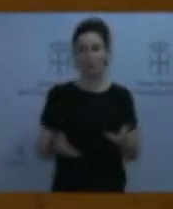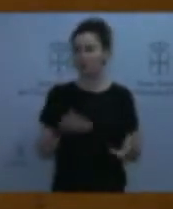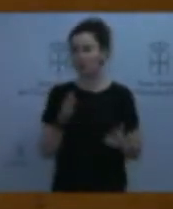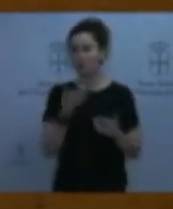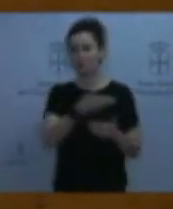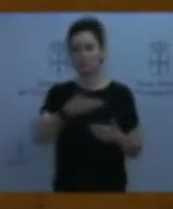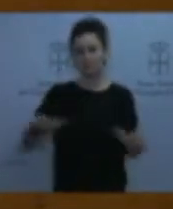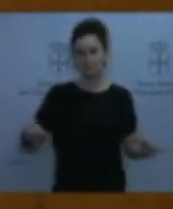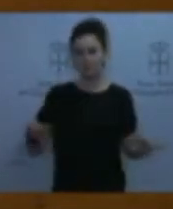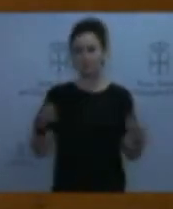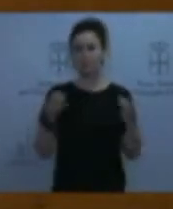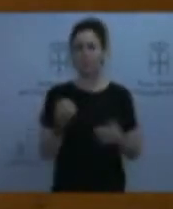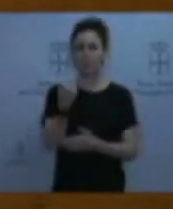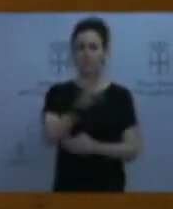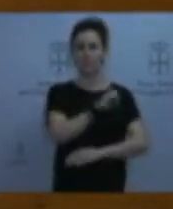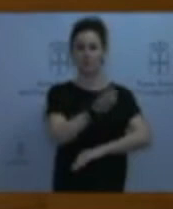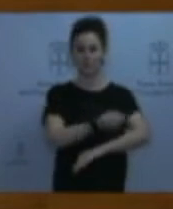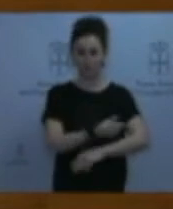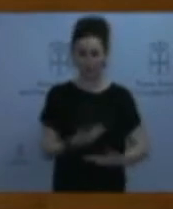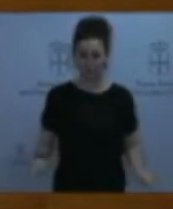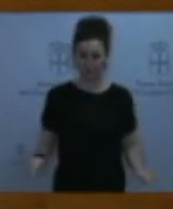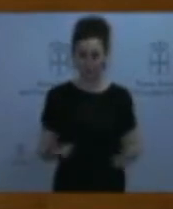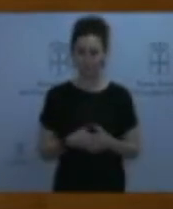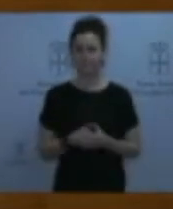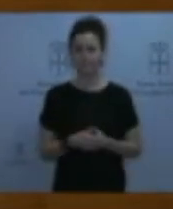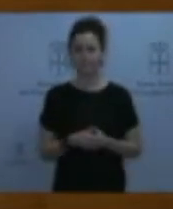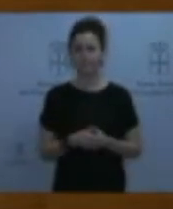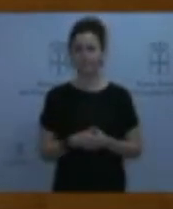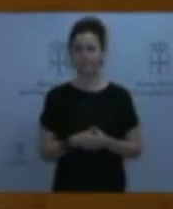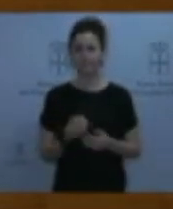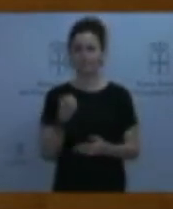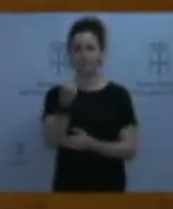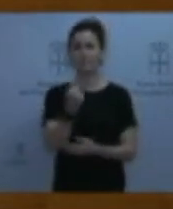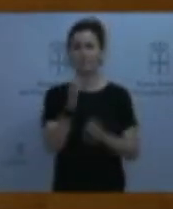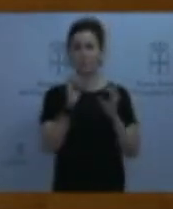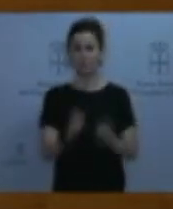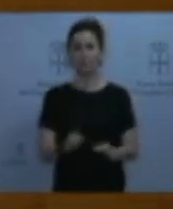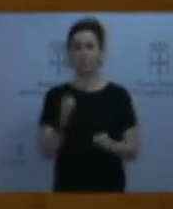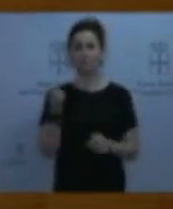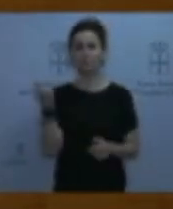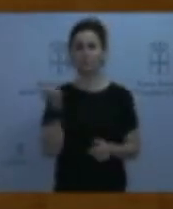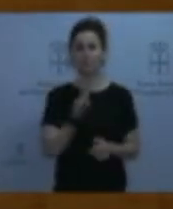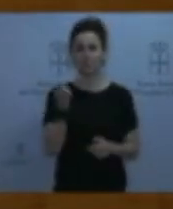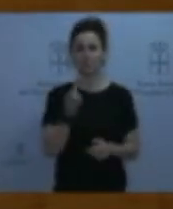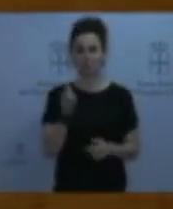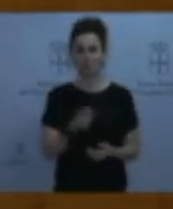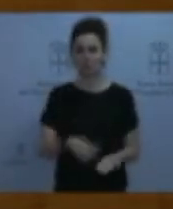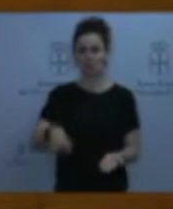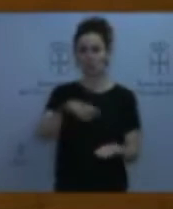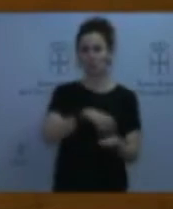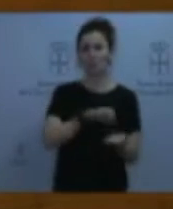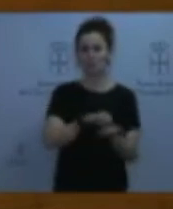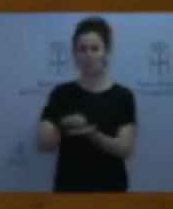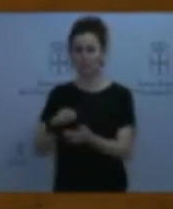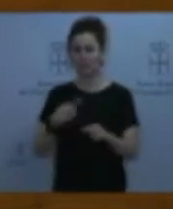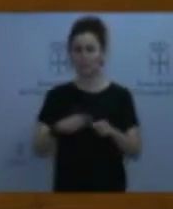exposiciones, el apoyo al deporte base, el apoyo a los centros de pensionistas, todos los bienes inmuebles, todos los servicios que prestaba Cajastur, los vemos